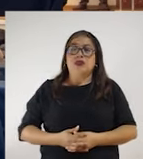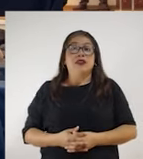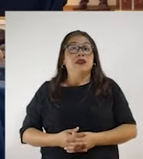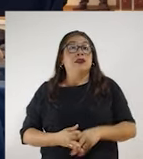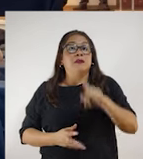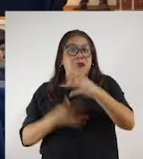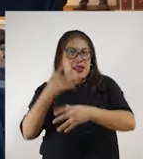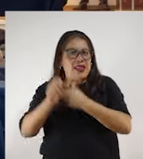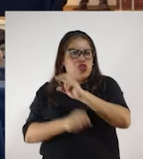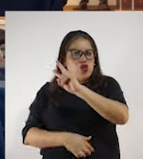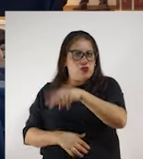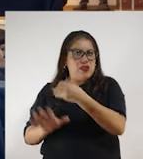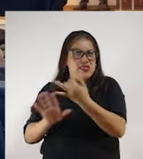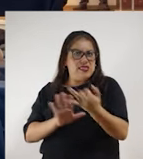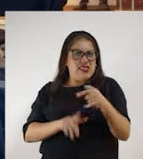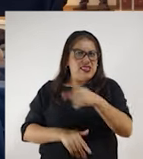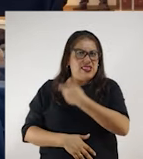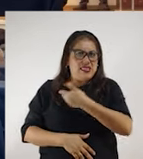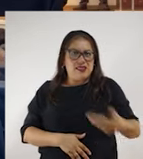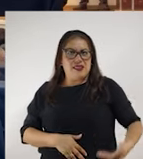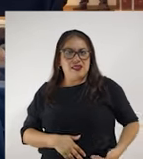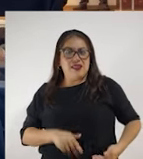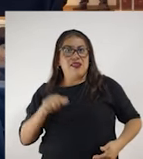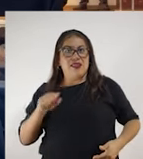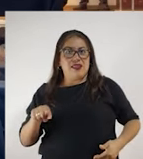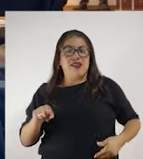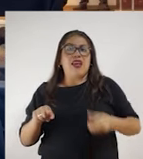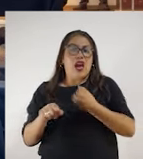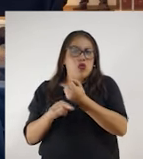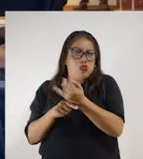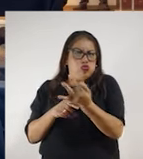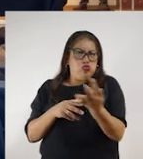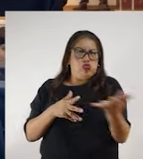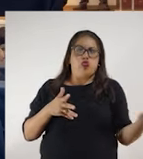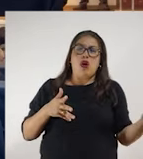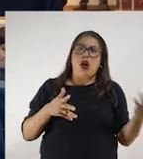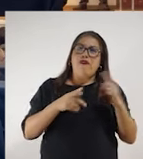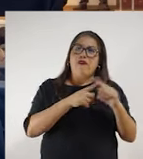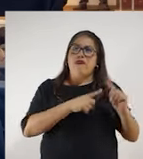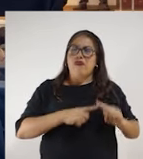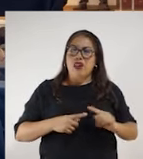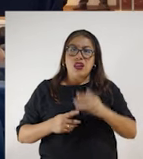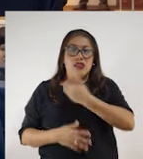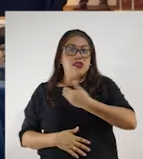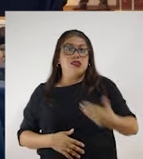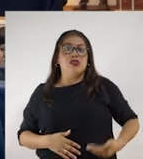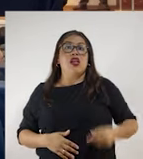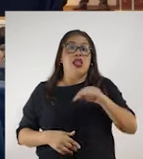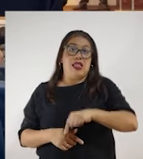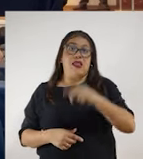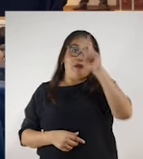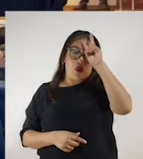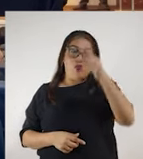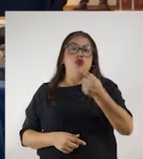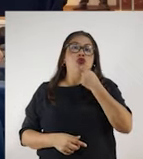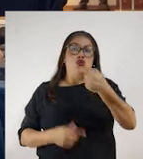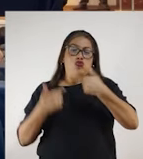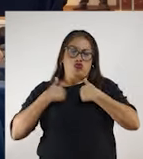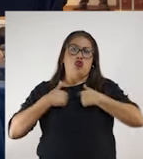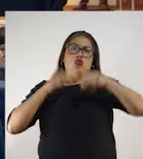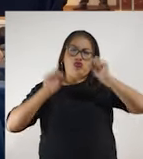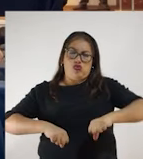Miren ustedes, en el año 2007, el Estado peruano, entre los tantos estados, dijo: yo suscribo y